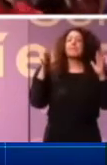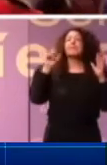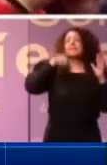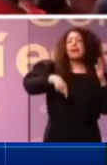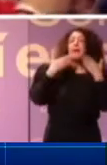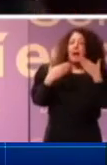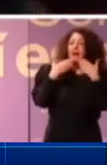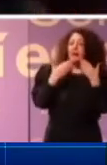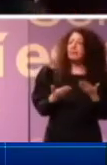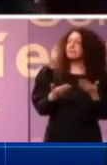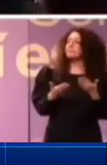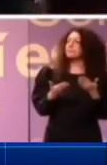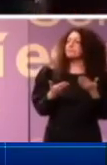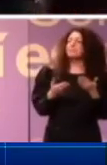irreparable.